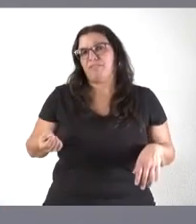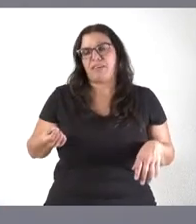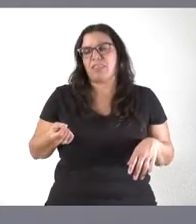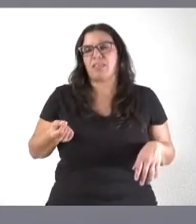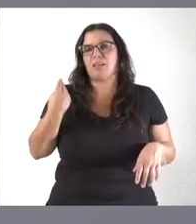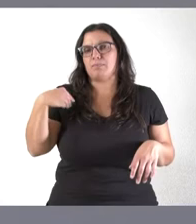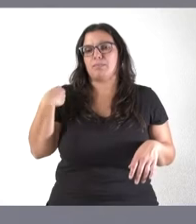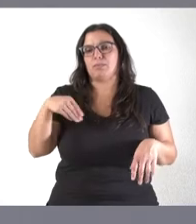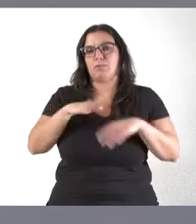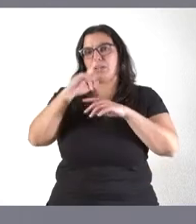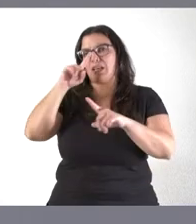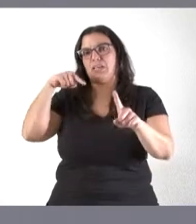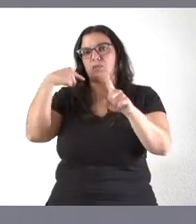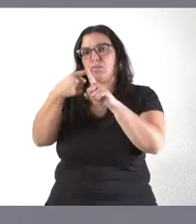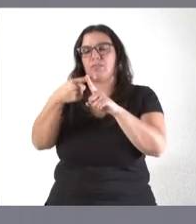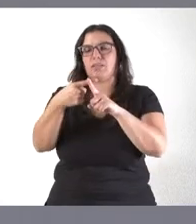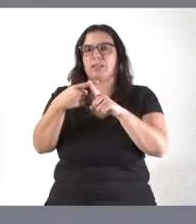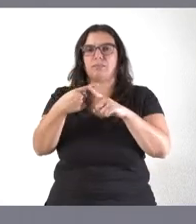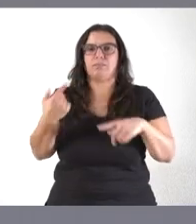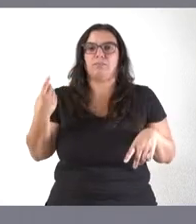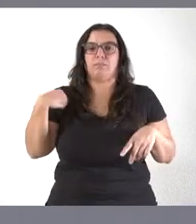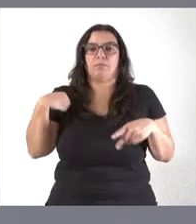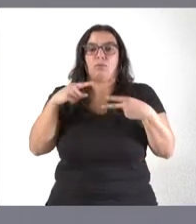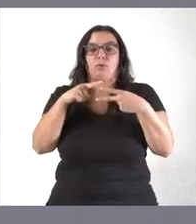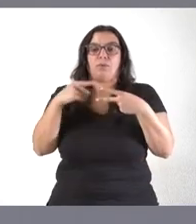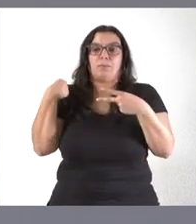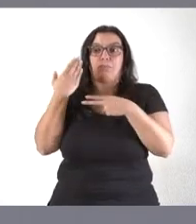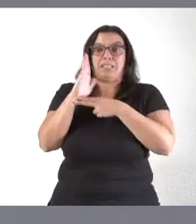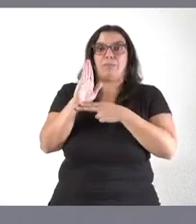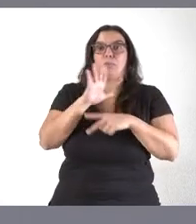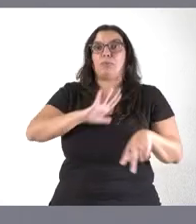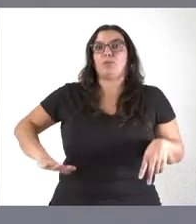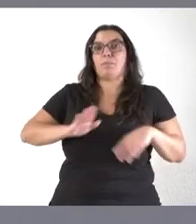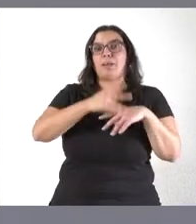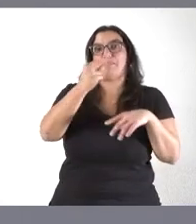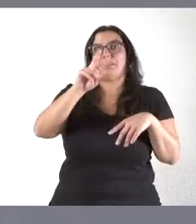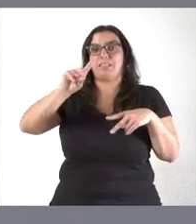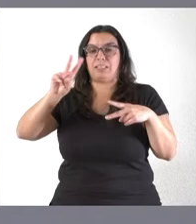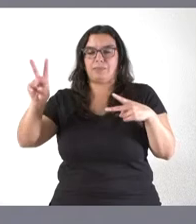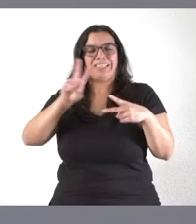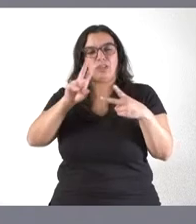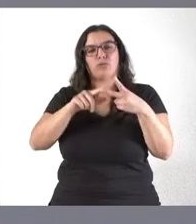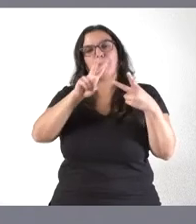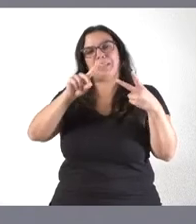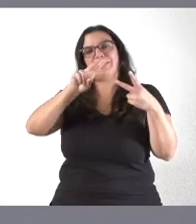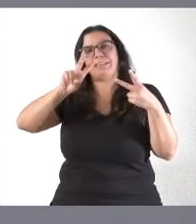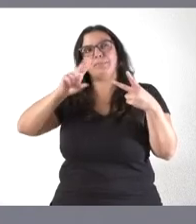techo de gasto para el año 23 está mucho más próximo al que fue el del año 22 que el que fue del año 21